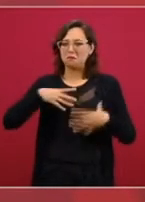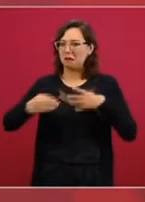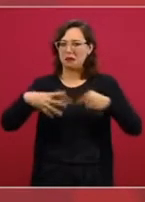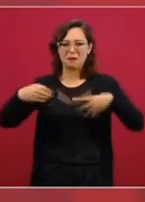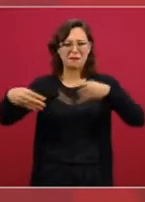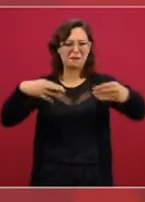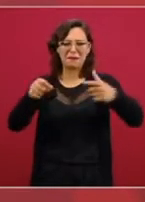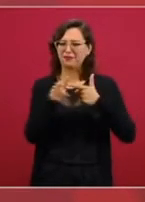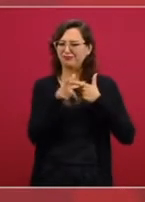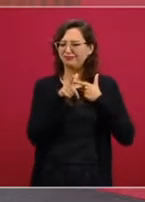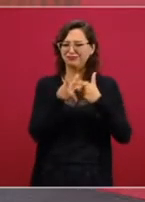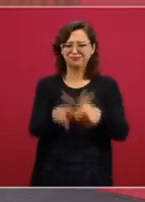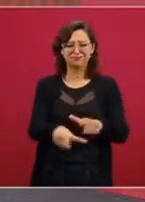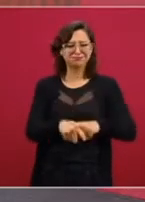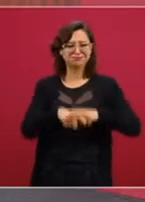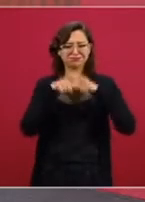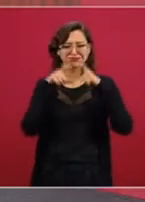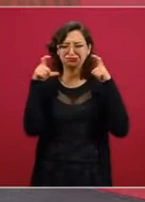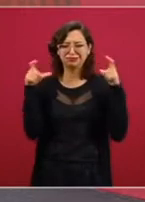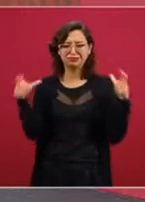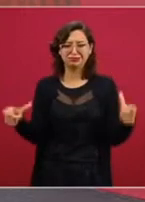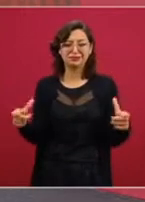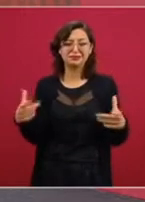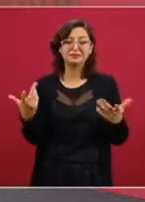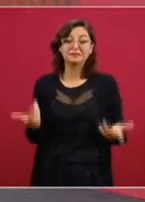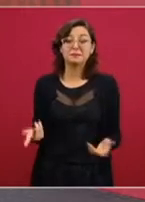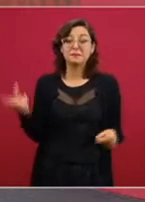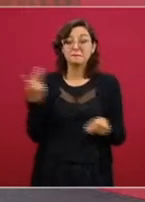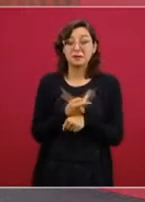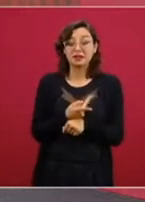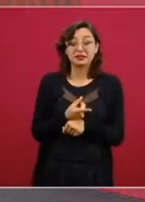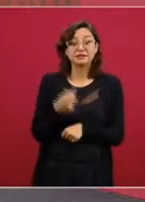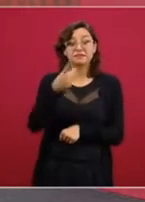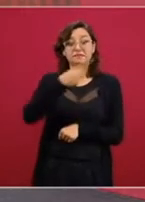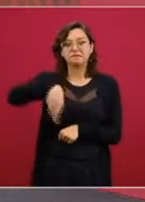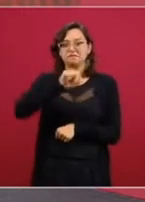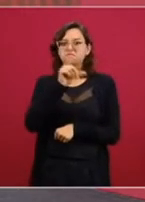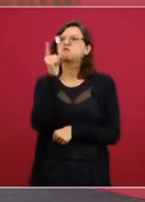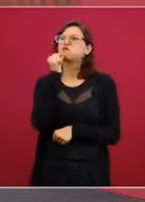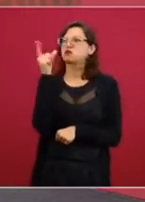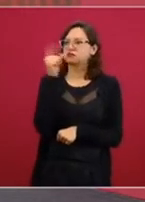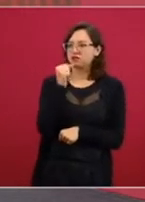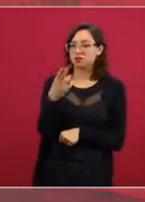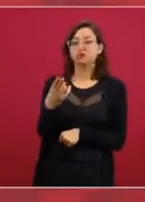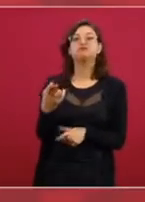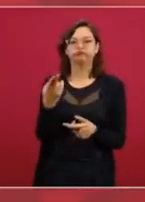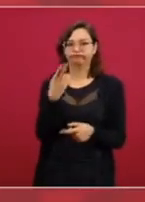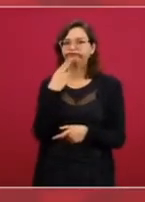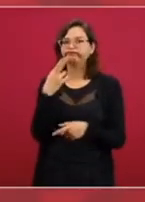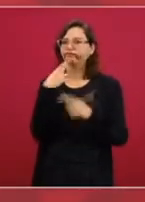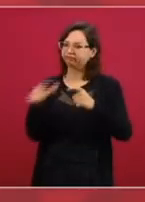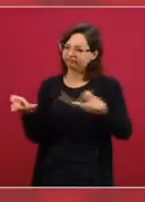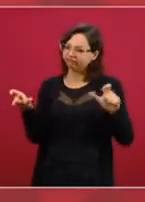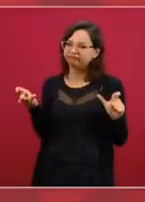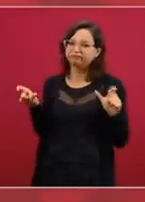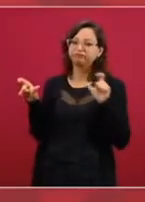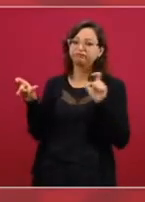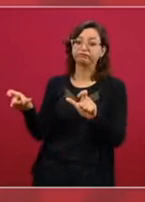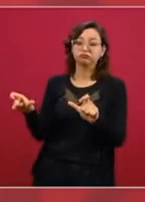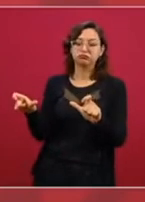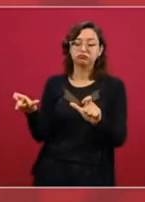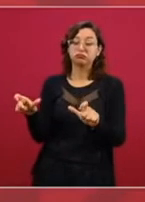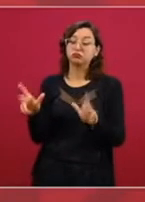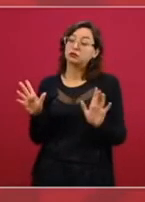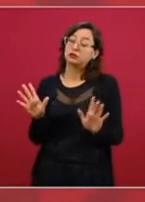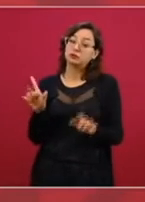la epidemia, es que acudieron al uso de la fuerza pública. Las razones solo ellos